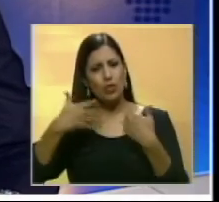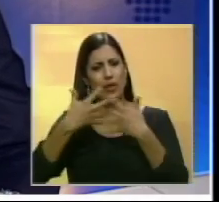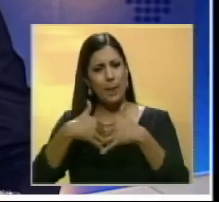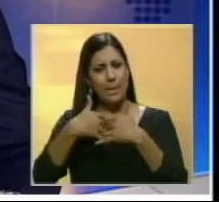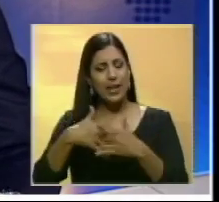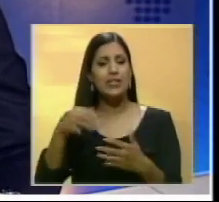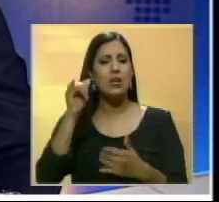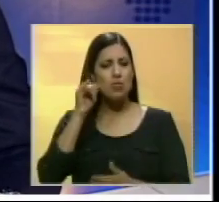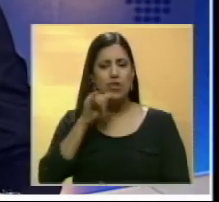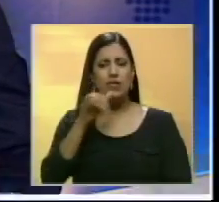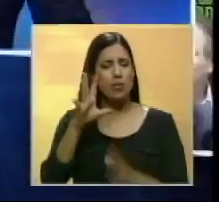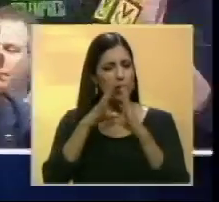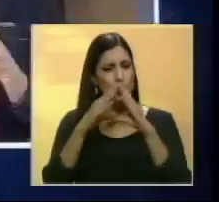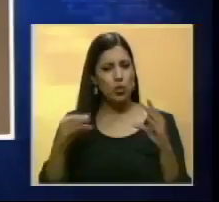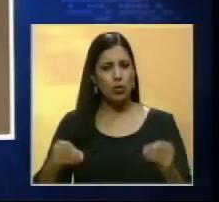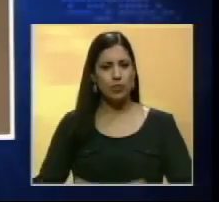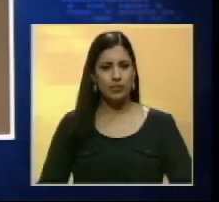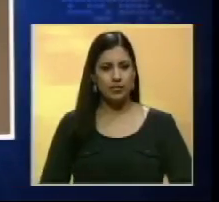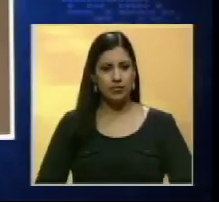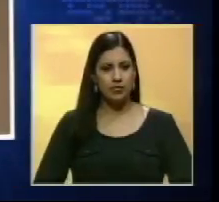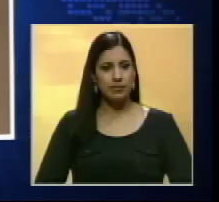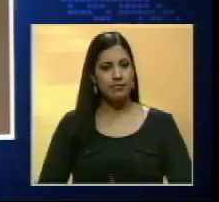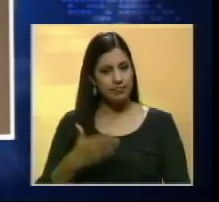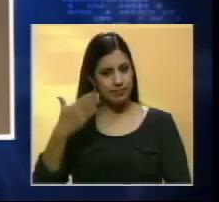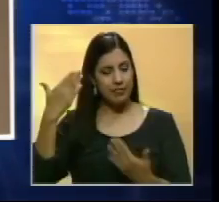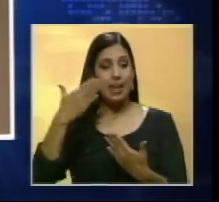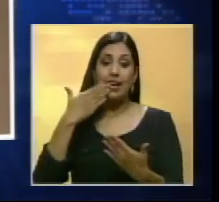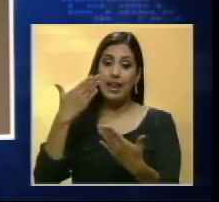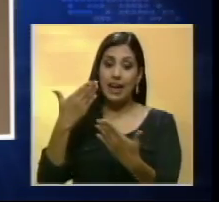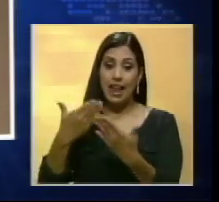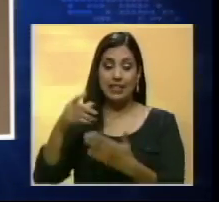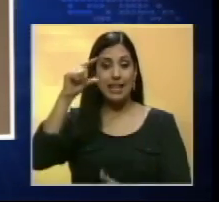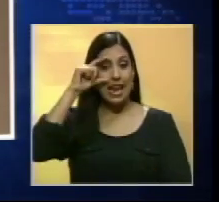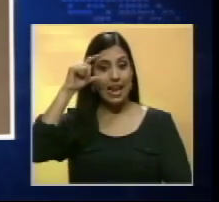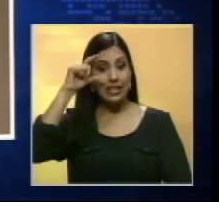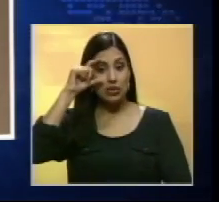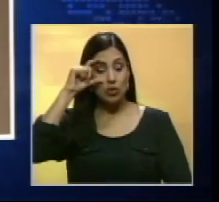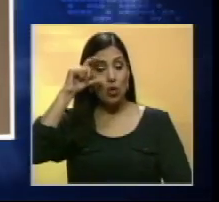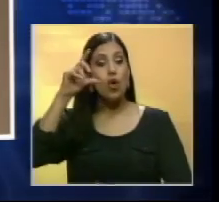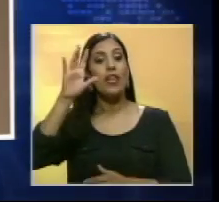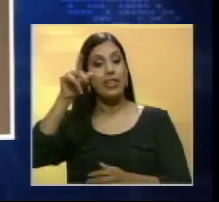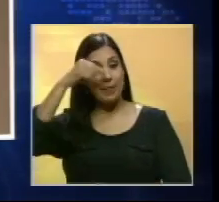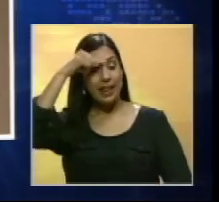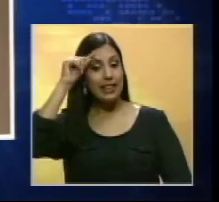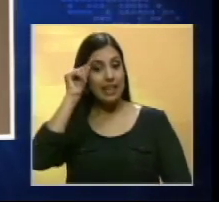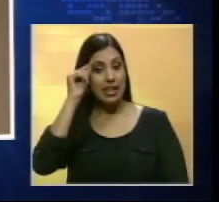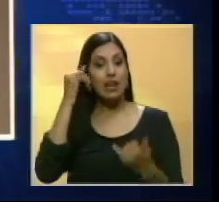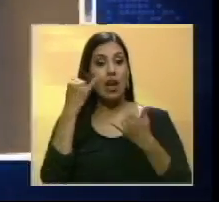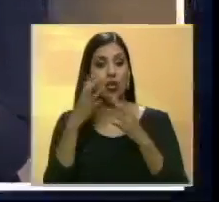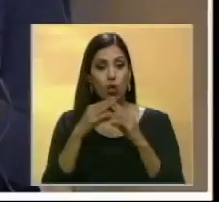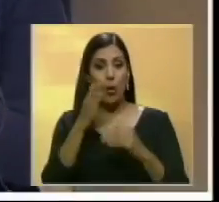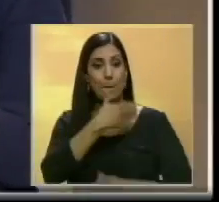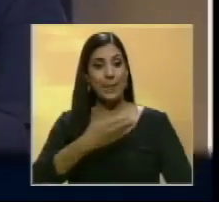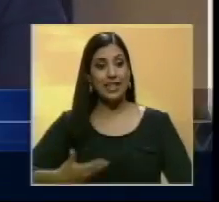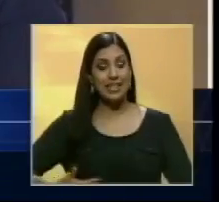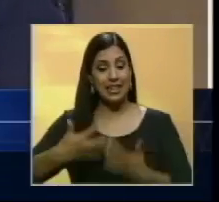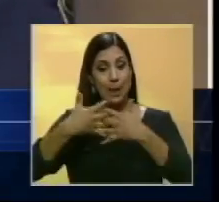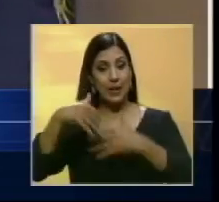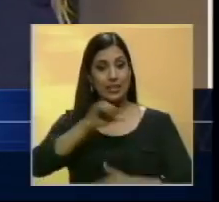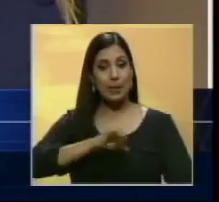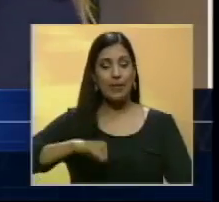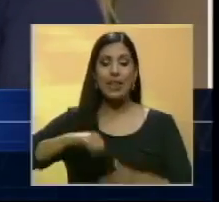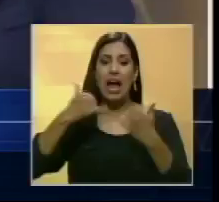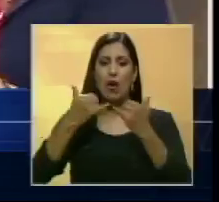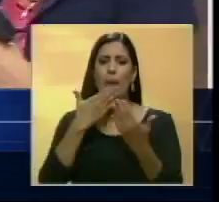empresas. Liz Flores nos trae los detalles. Adelante, Liz. Gracias, Néstor. En estos momentos el presidente de Fedecámara, Francisco Martínez,